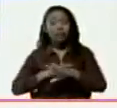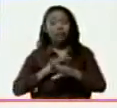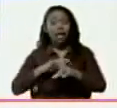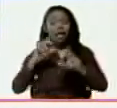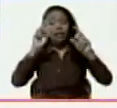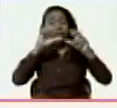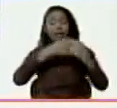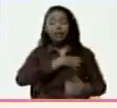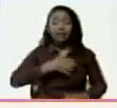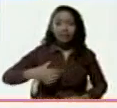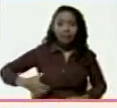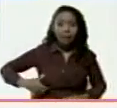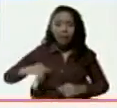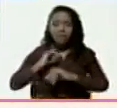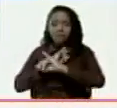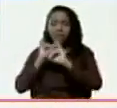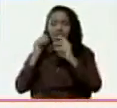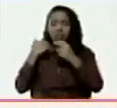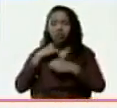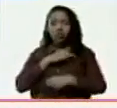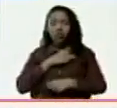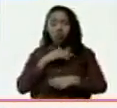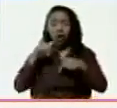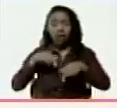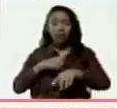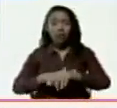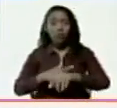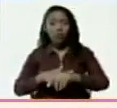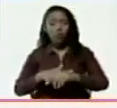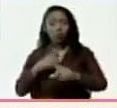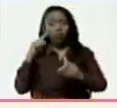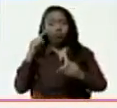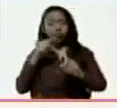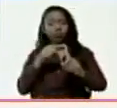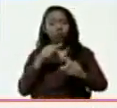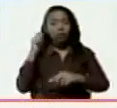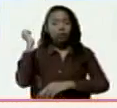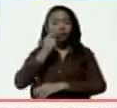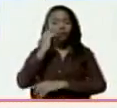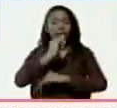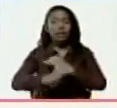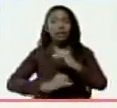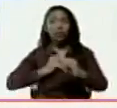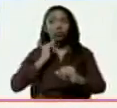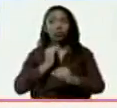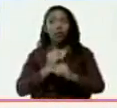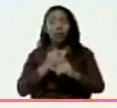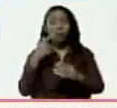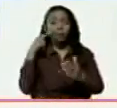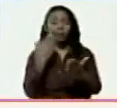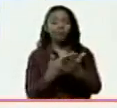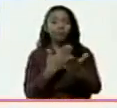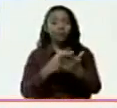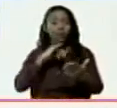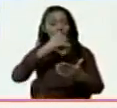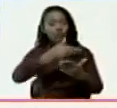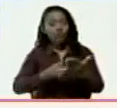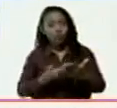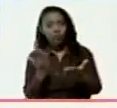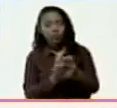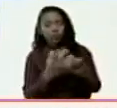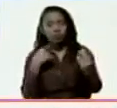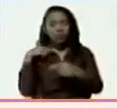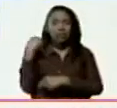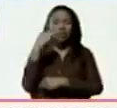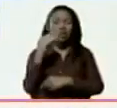preliminar y nosotros entonces en este momento nos dirigimos a la corte penal internacional a presentar los informes sobre el impacto negativo